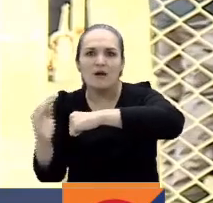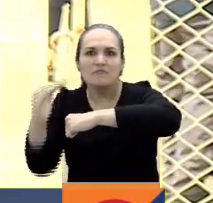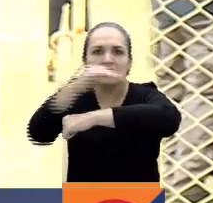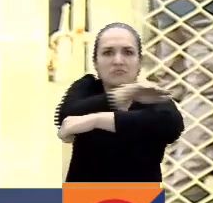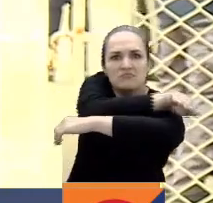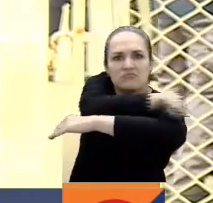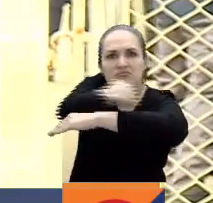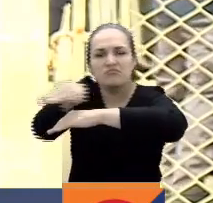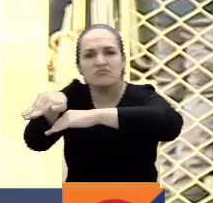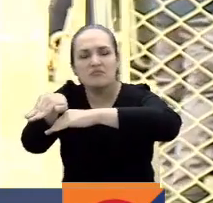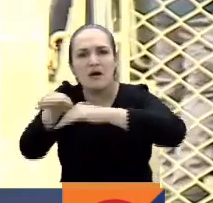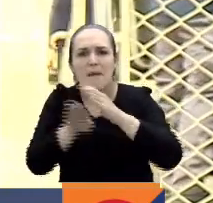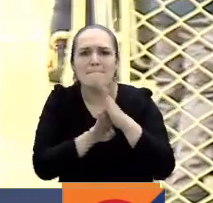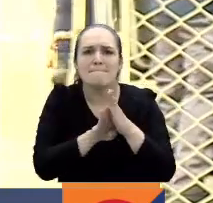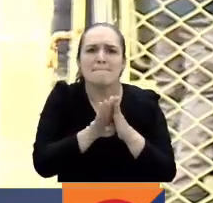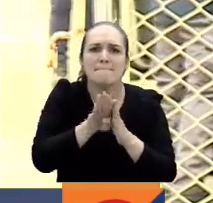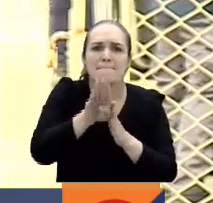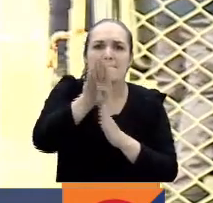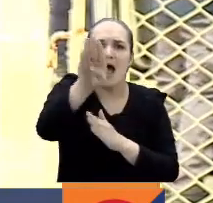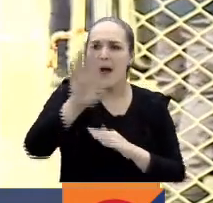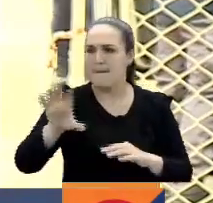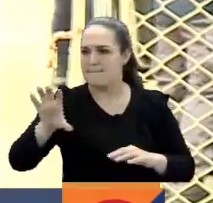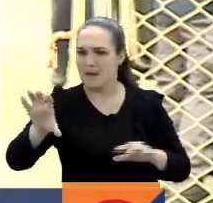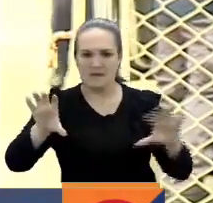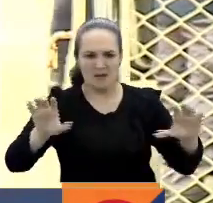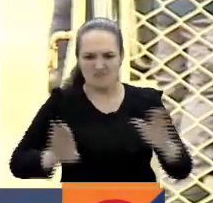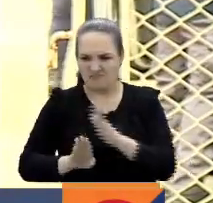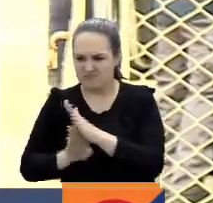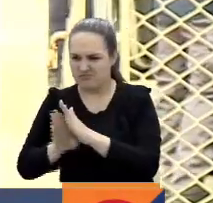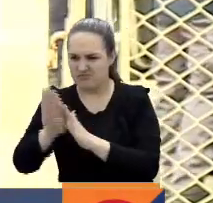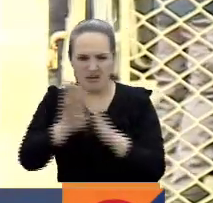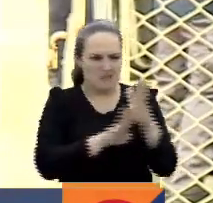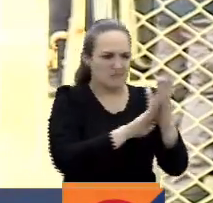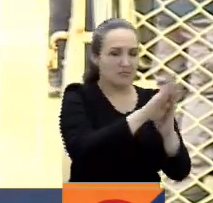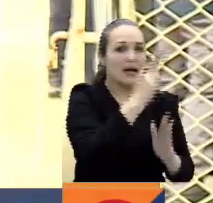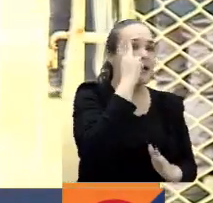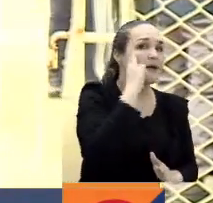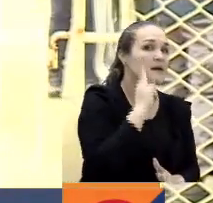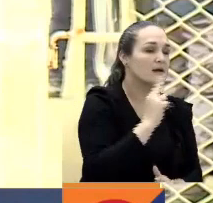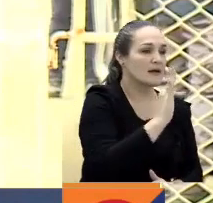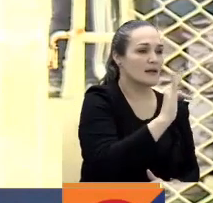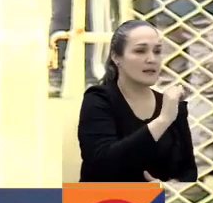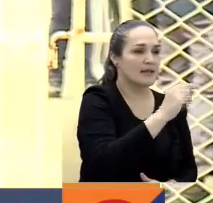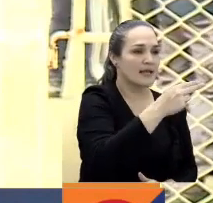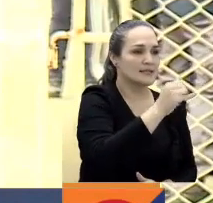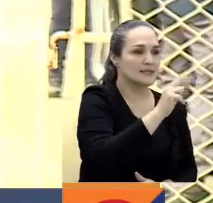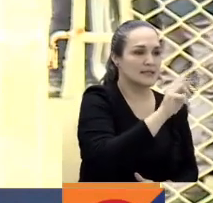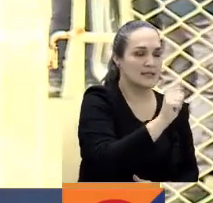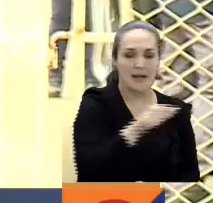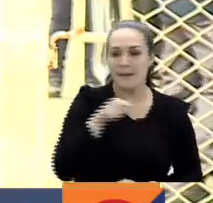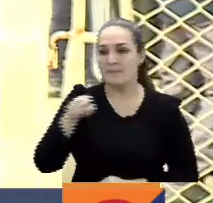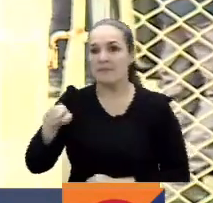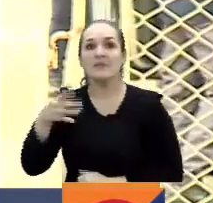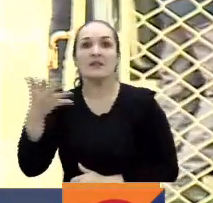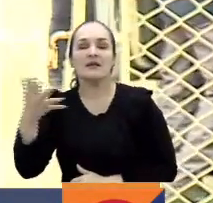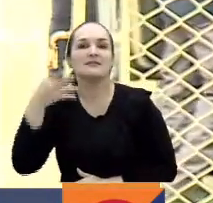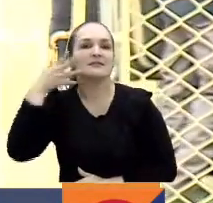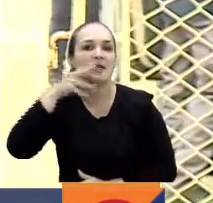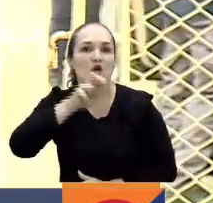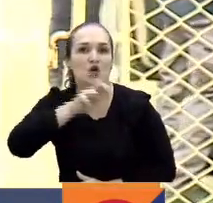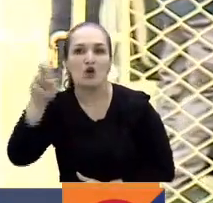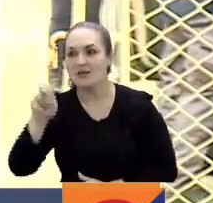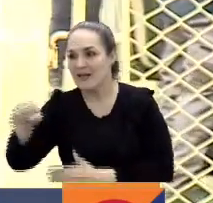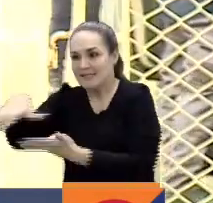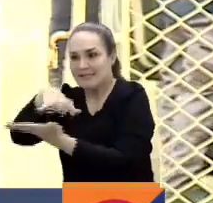el progreso de estas dos regiones, del Táchira, del norte de Santander, que no